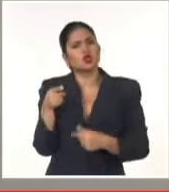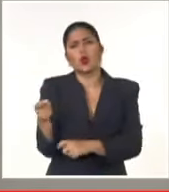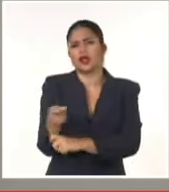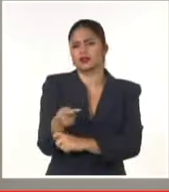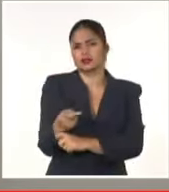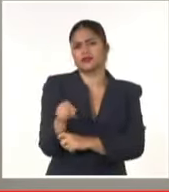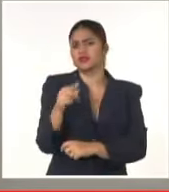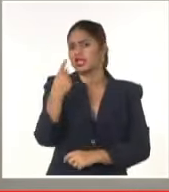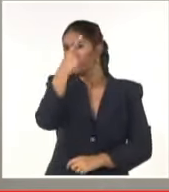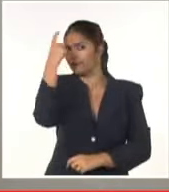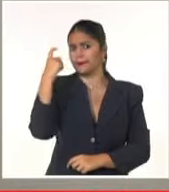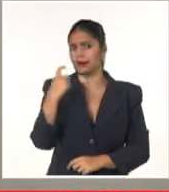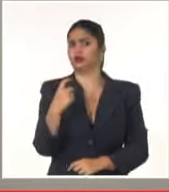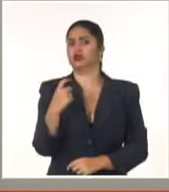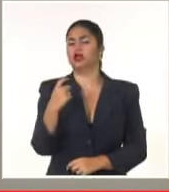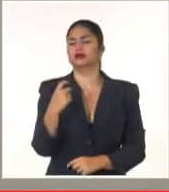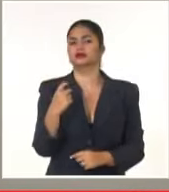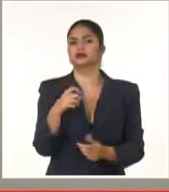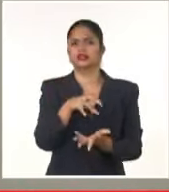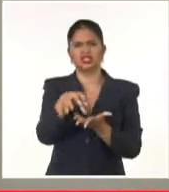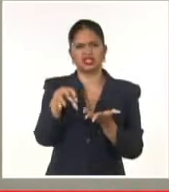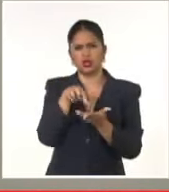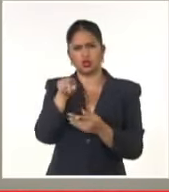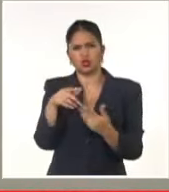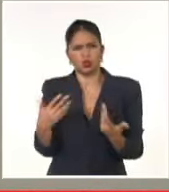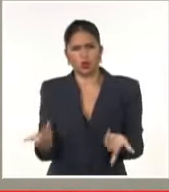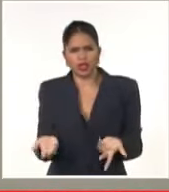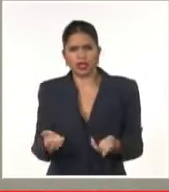si era de Santiago, yo le dije que era